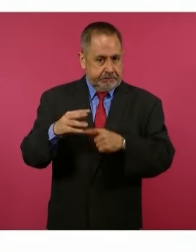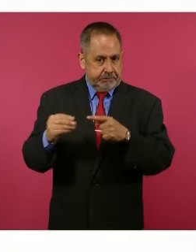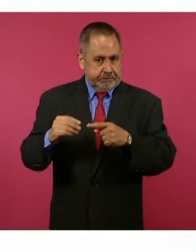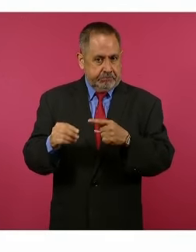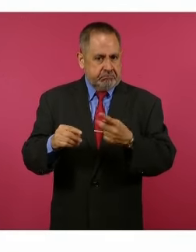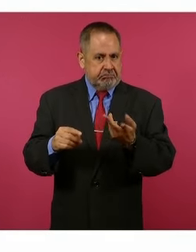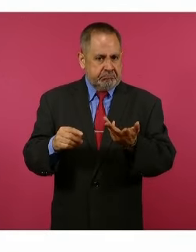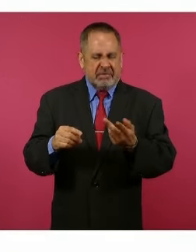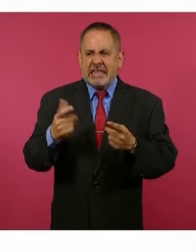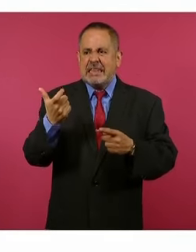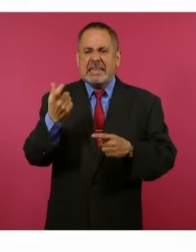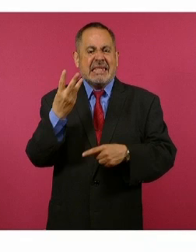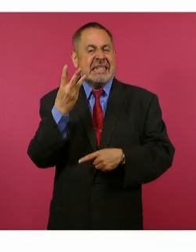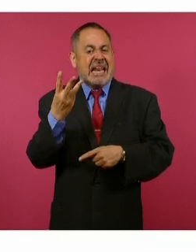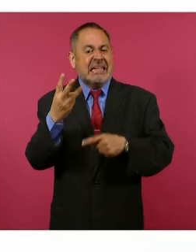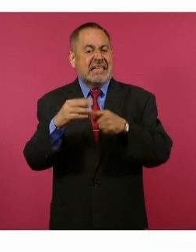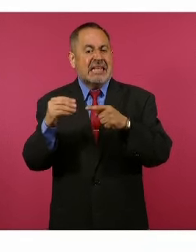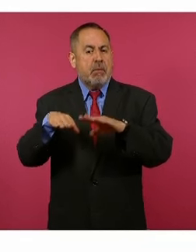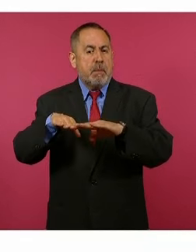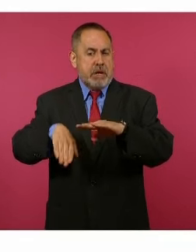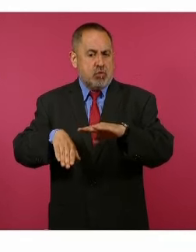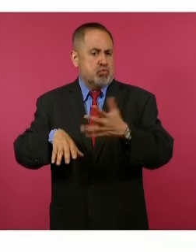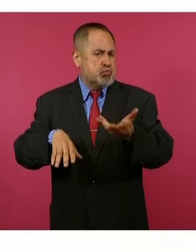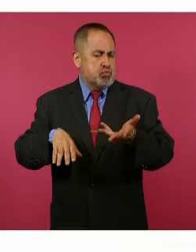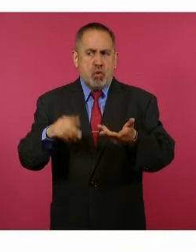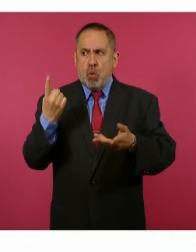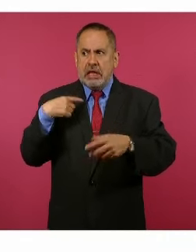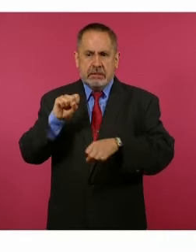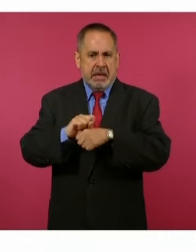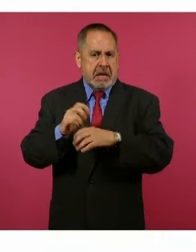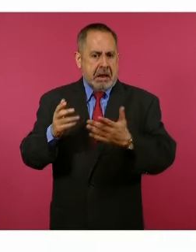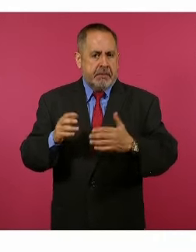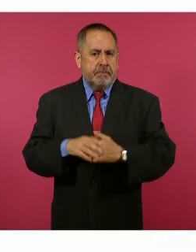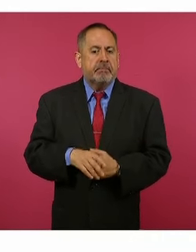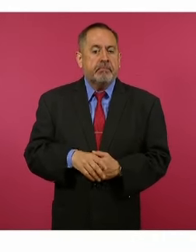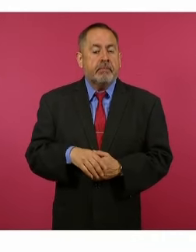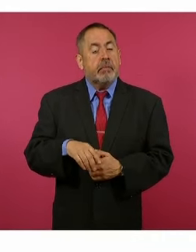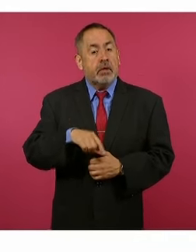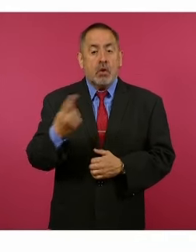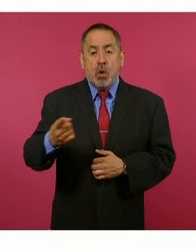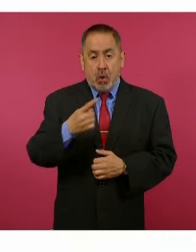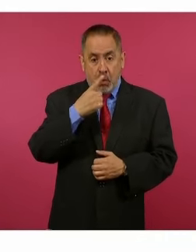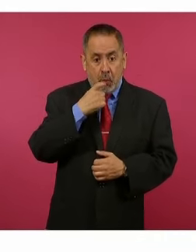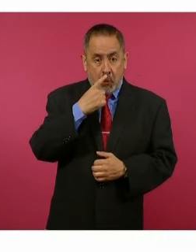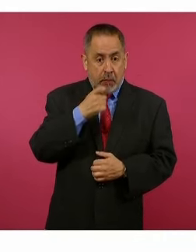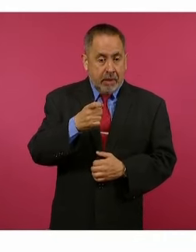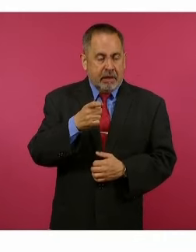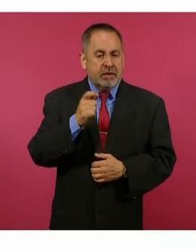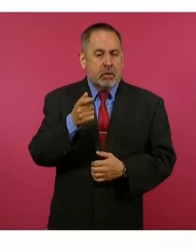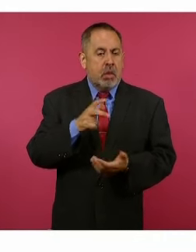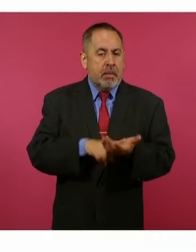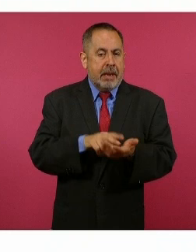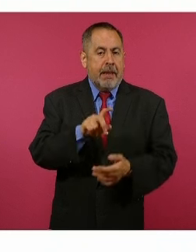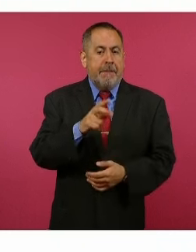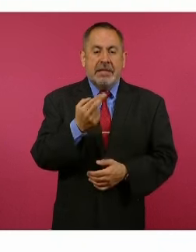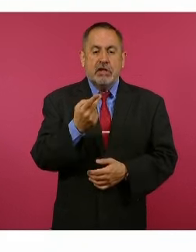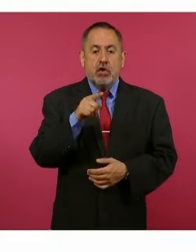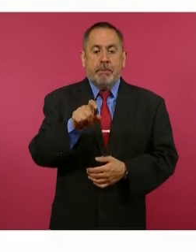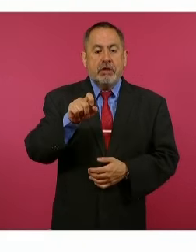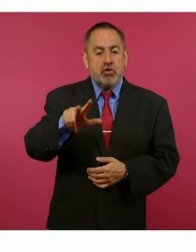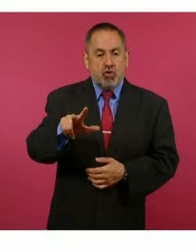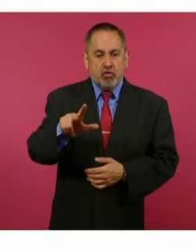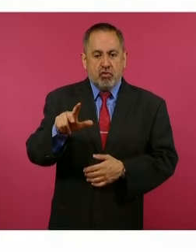3 centavos menos que la semana pasada 2528 el precio por litro promedio de la Premium 6 centavos